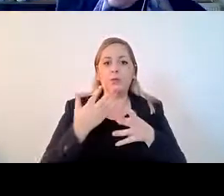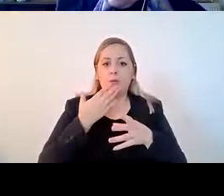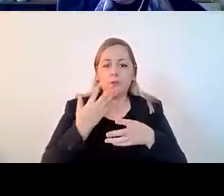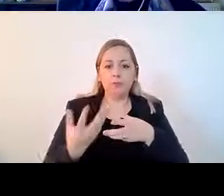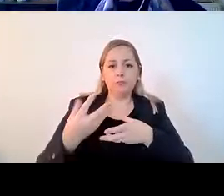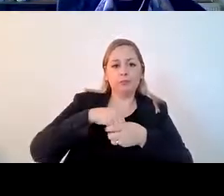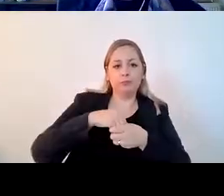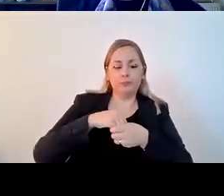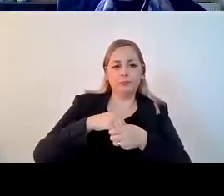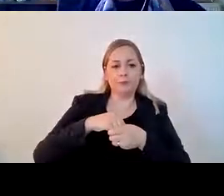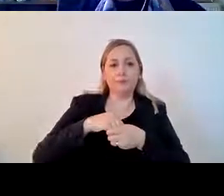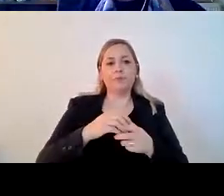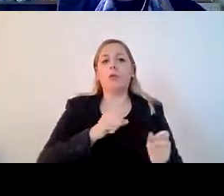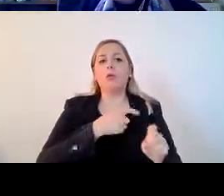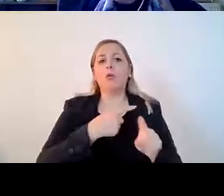¿La que sigue?